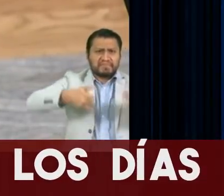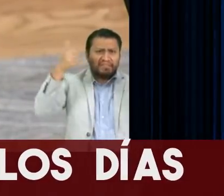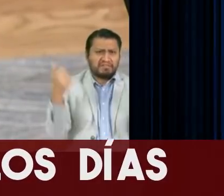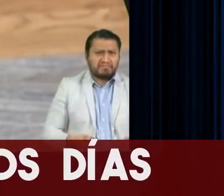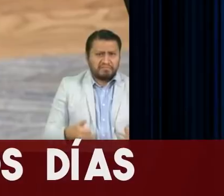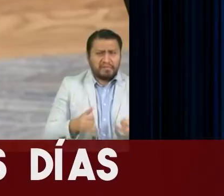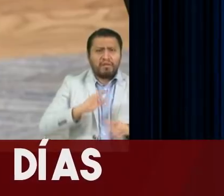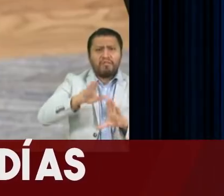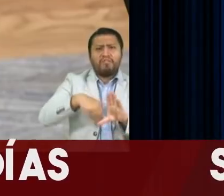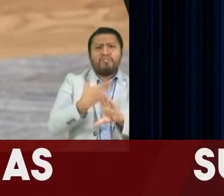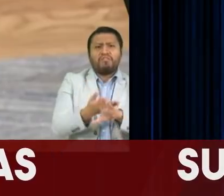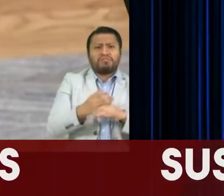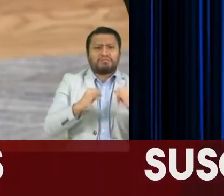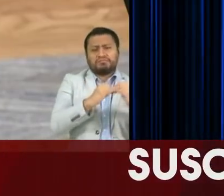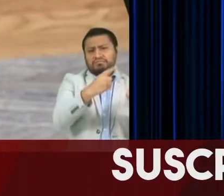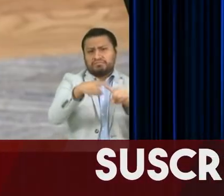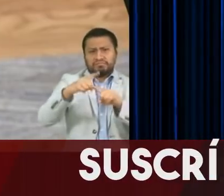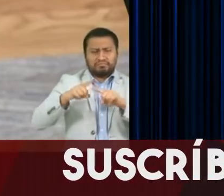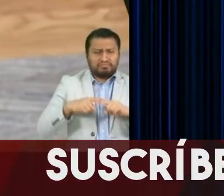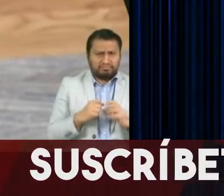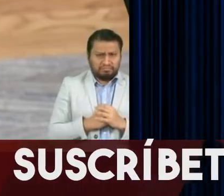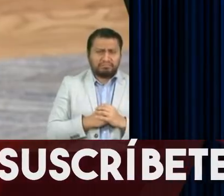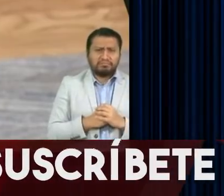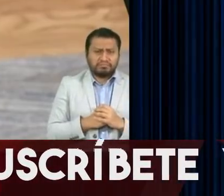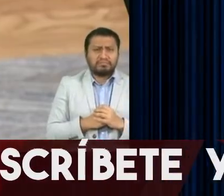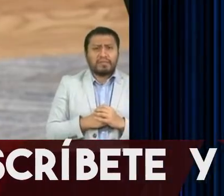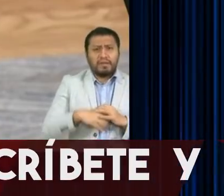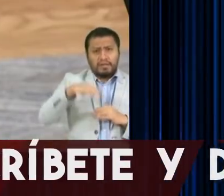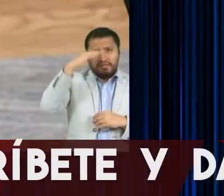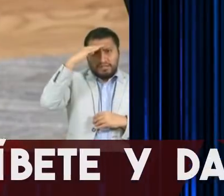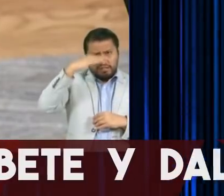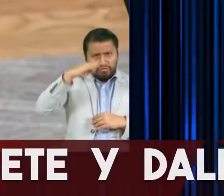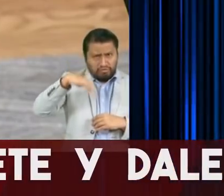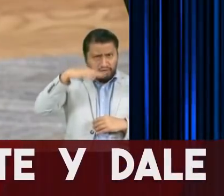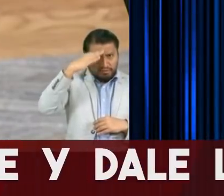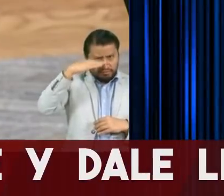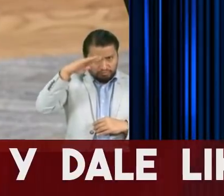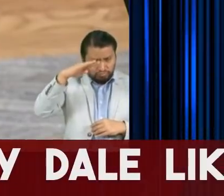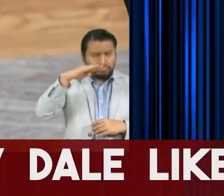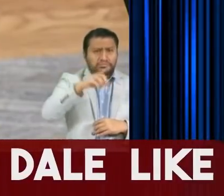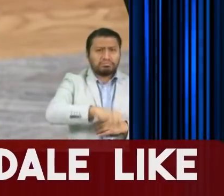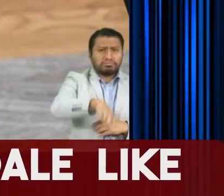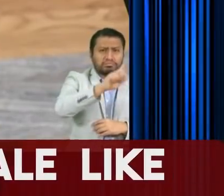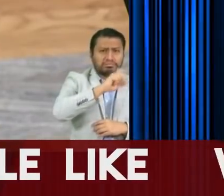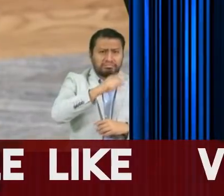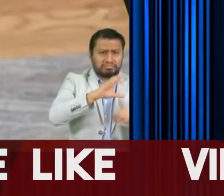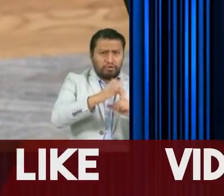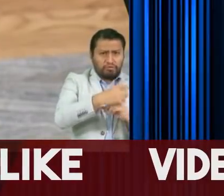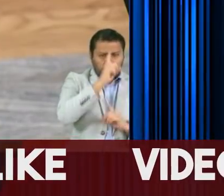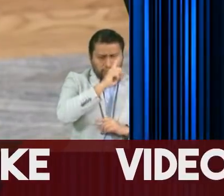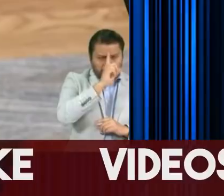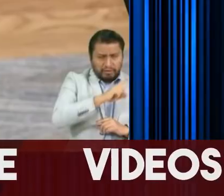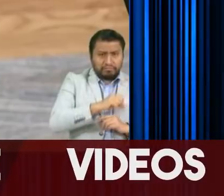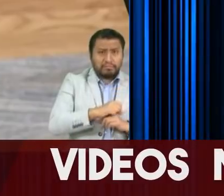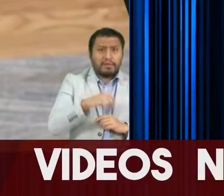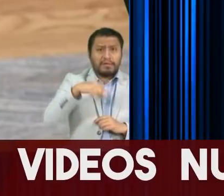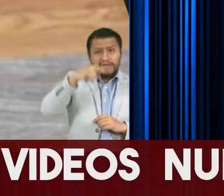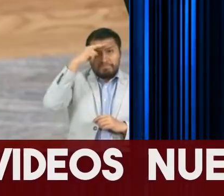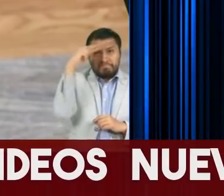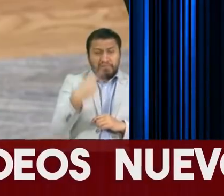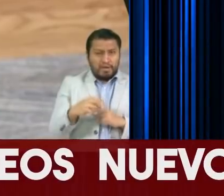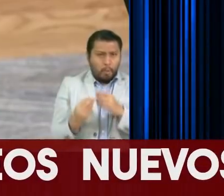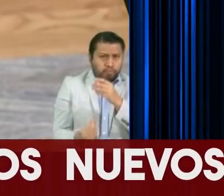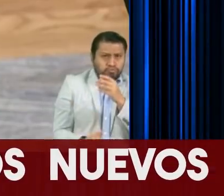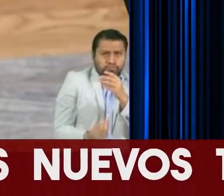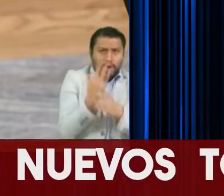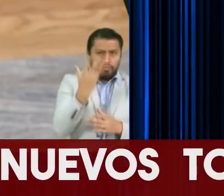de la República. Señoras y señores consejeros, en el México del nuevo milenio, en